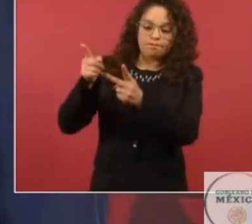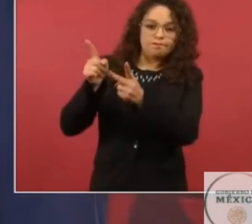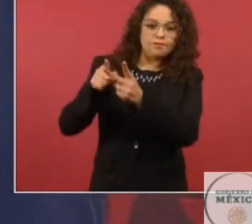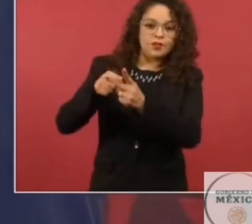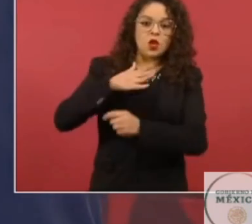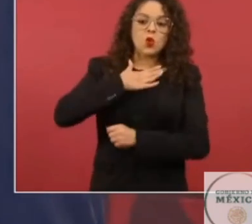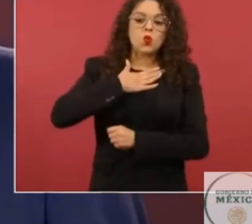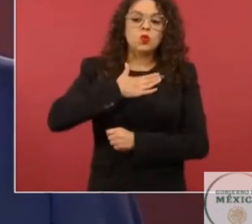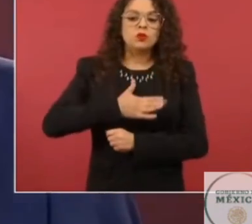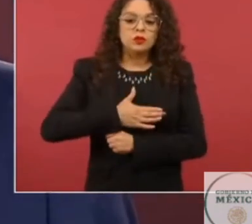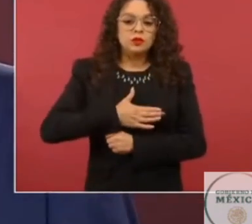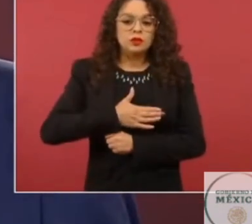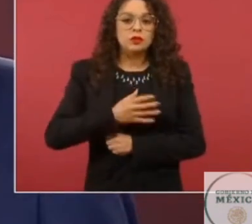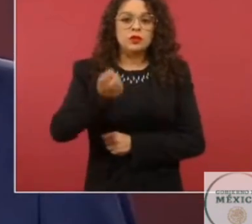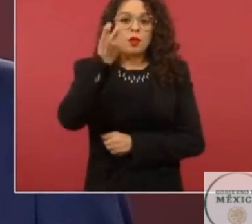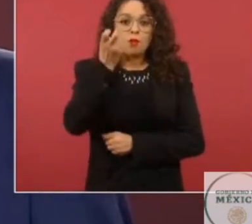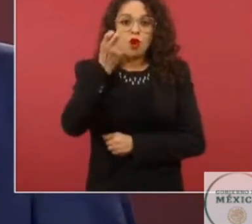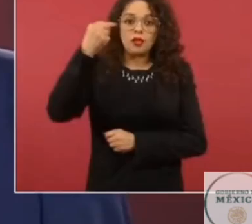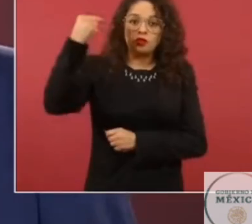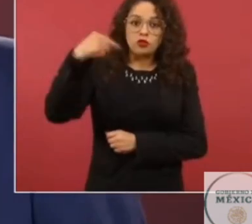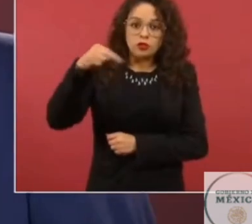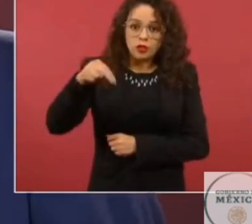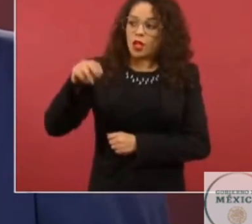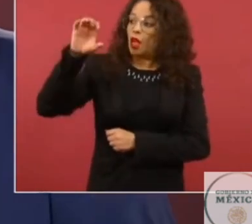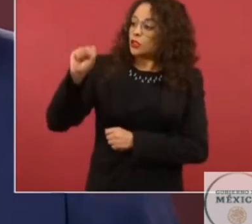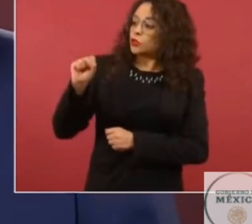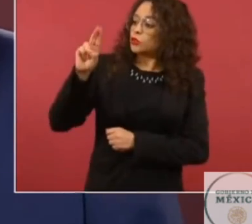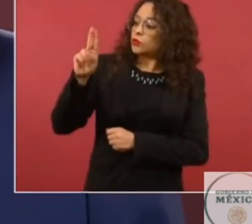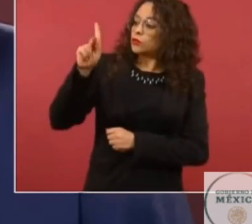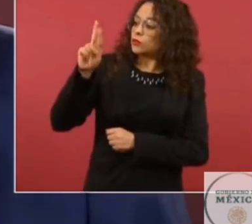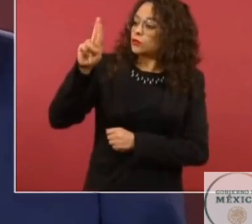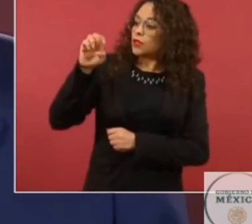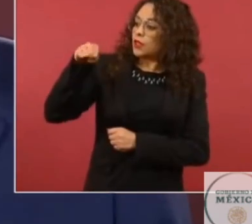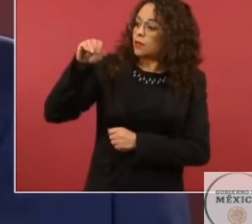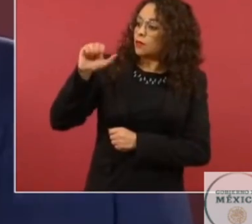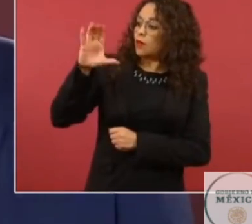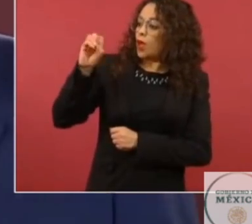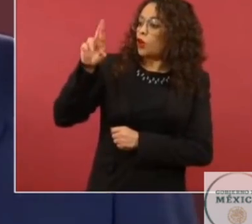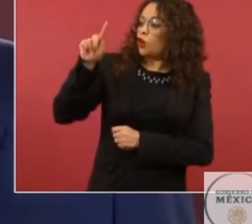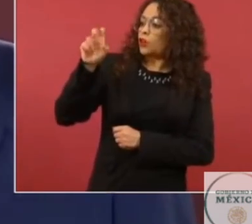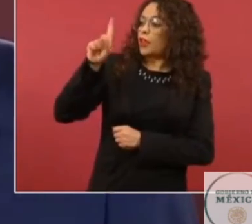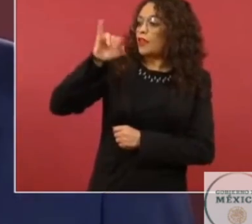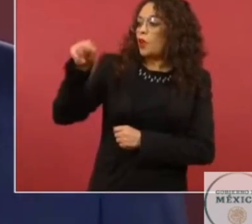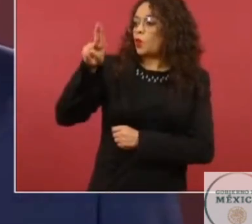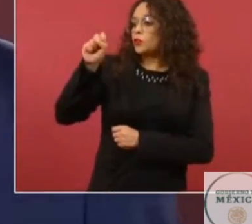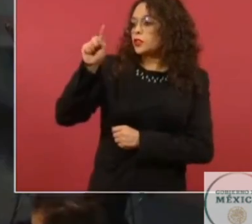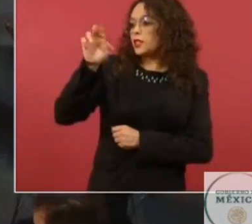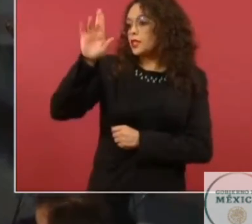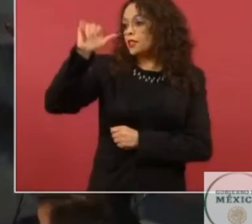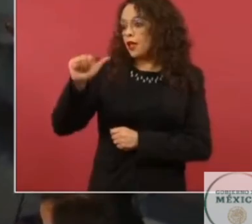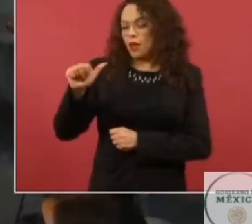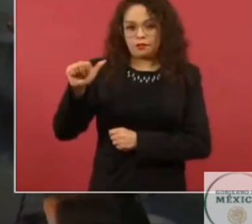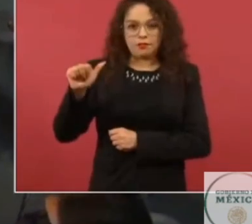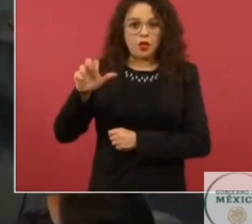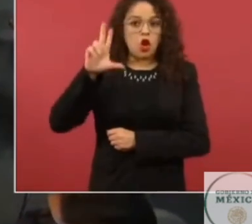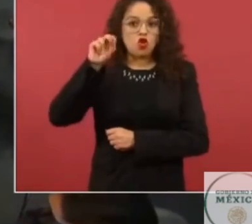Y escuchamos al presidente López Obrador, habla de Chumel Torres, Carlos Loret de Mola, además da a conocer a cómo está